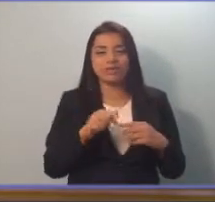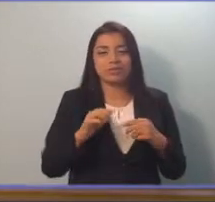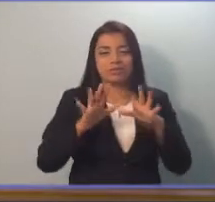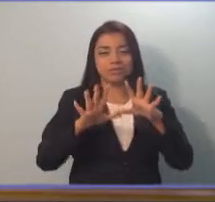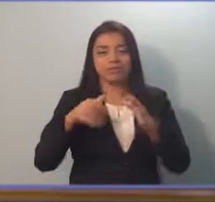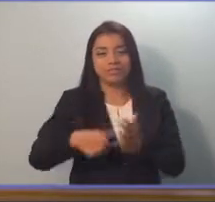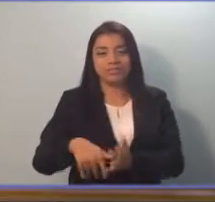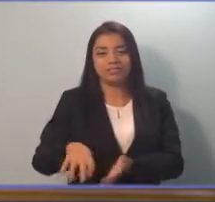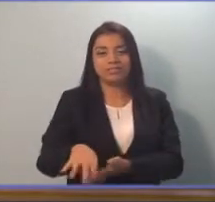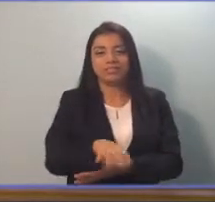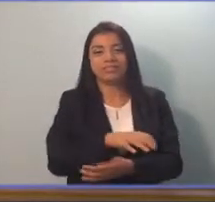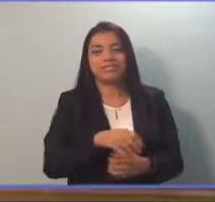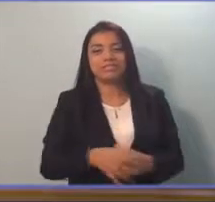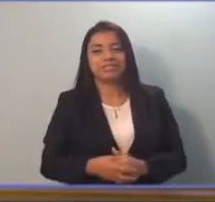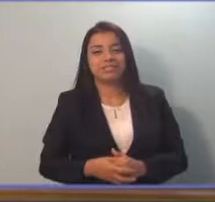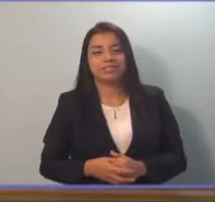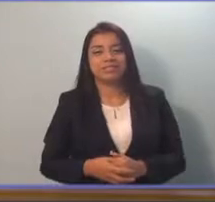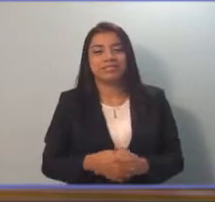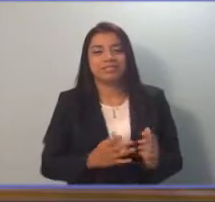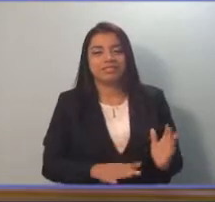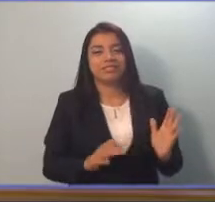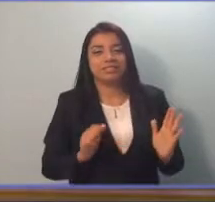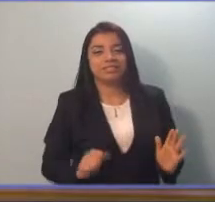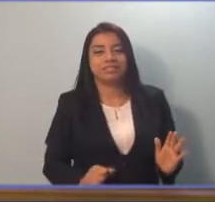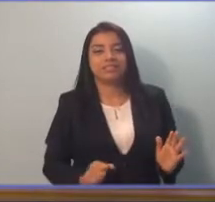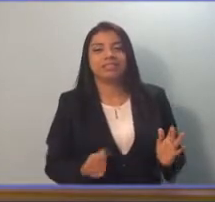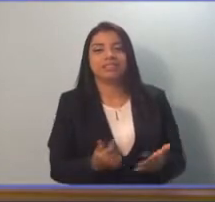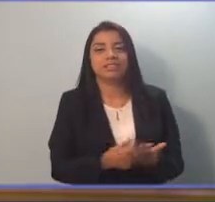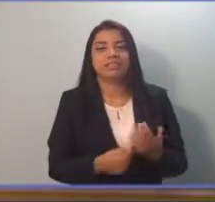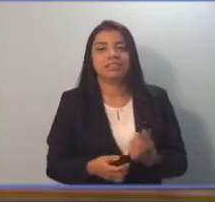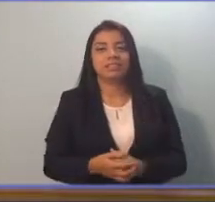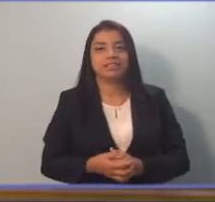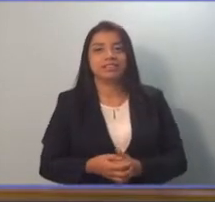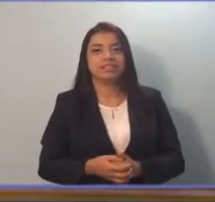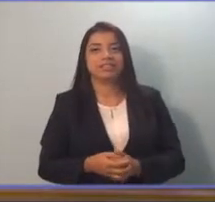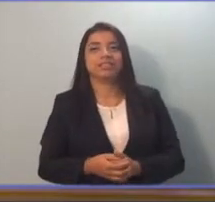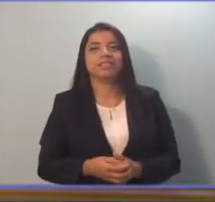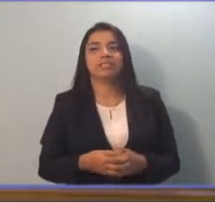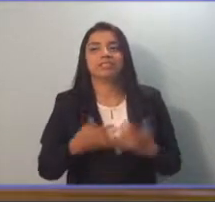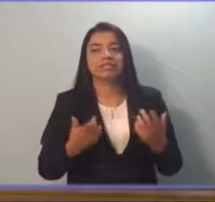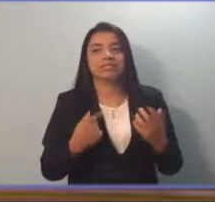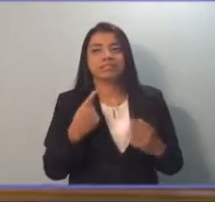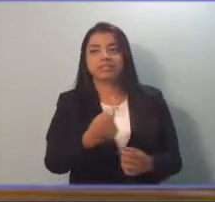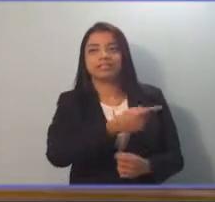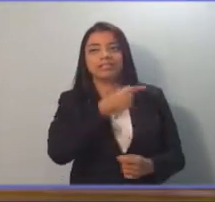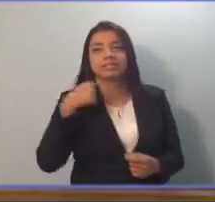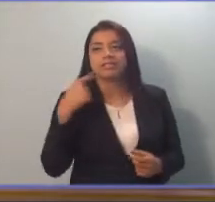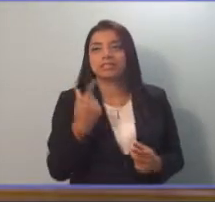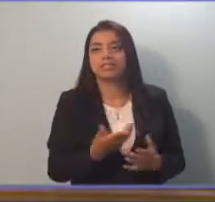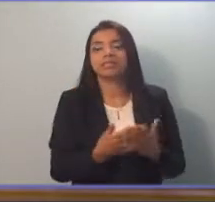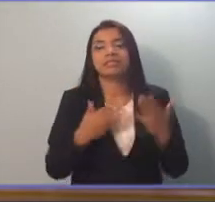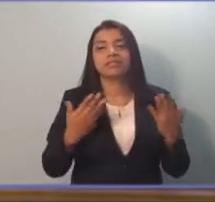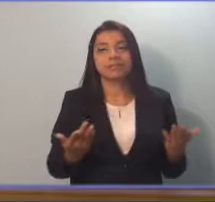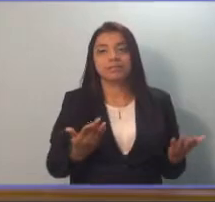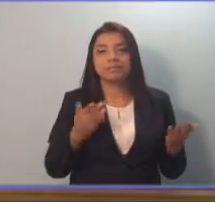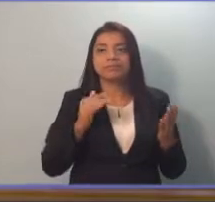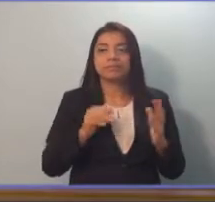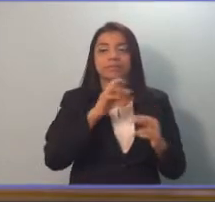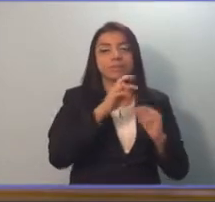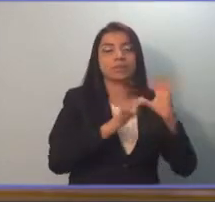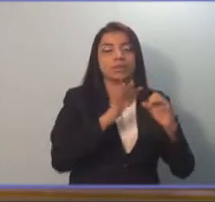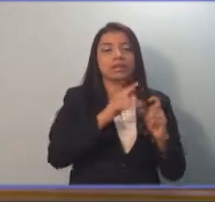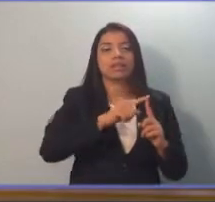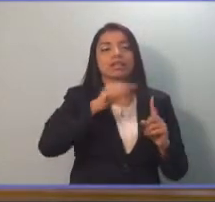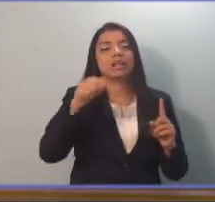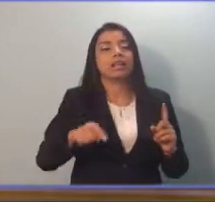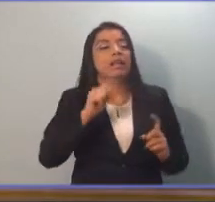fase, cuyo línea de base fue los homicidios ocurridos el 2015, siendo un total